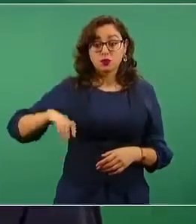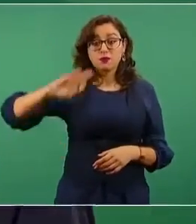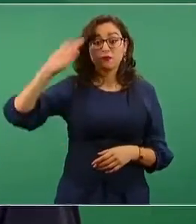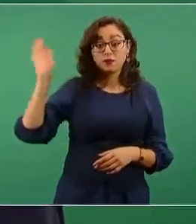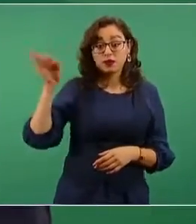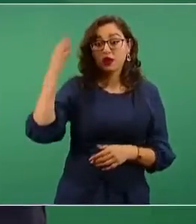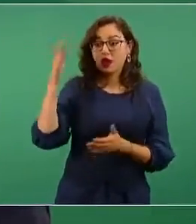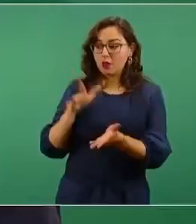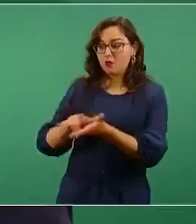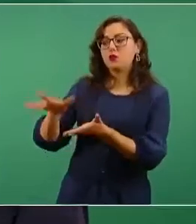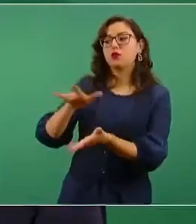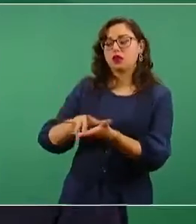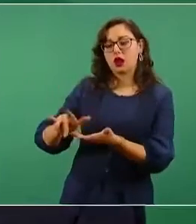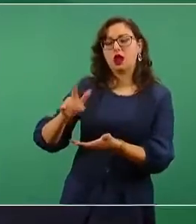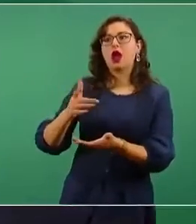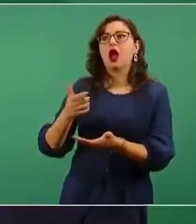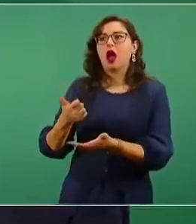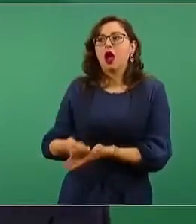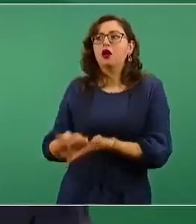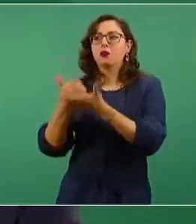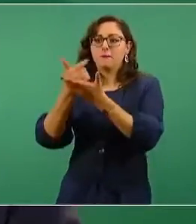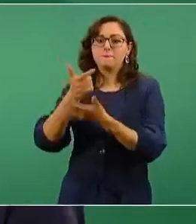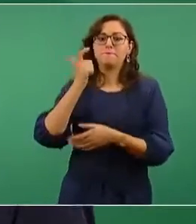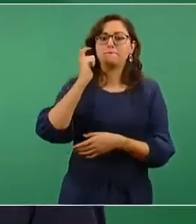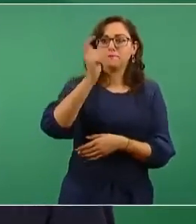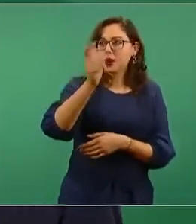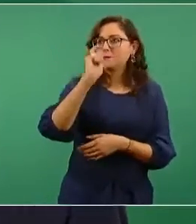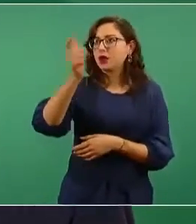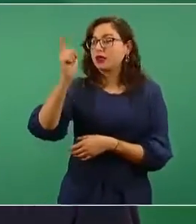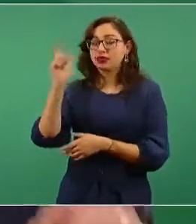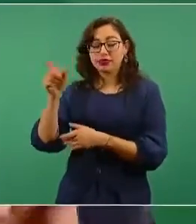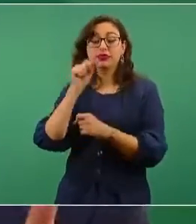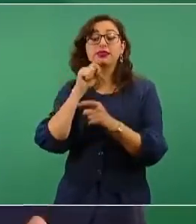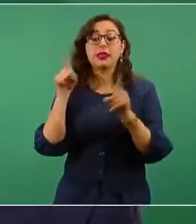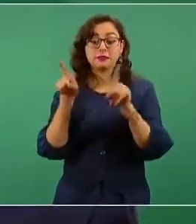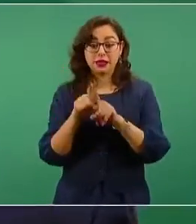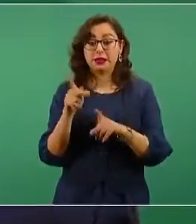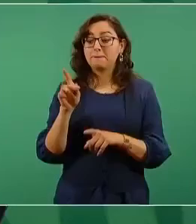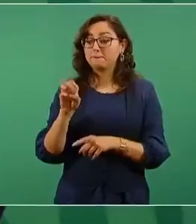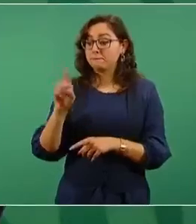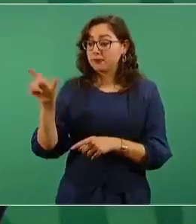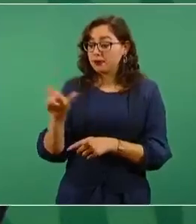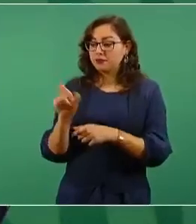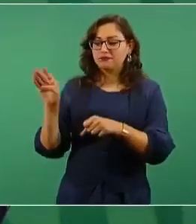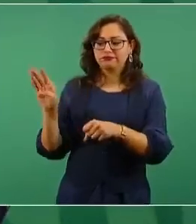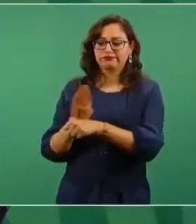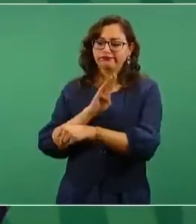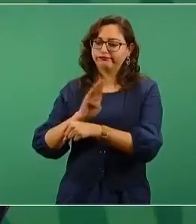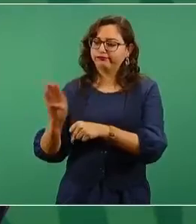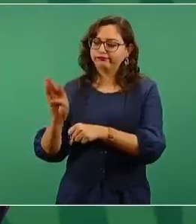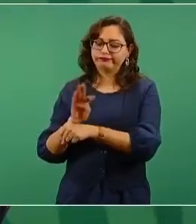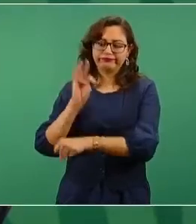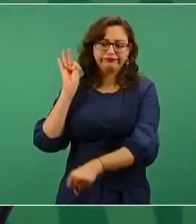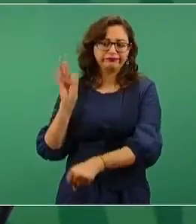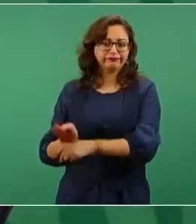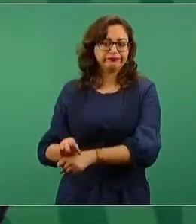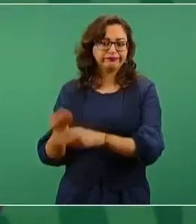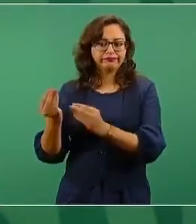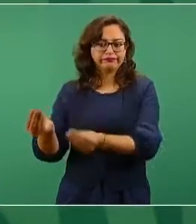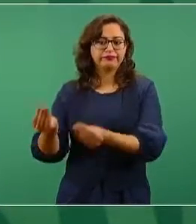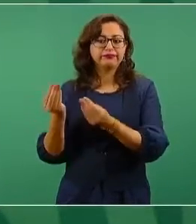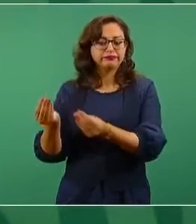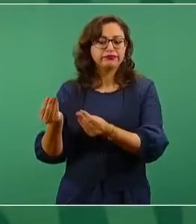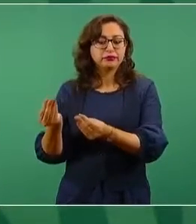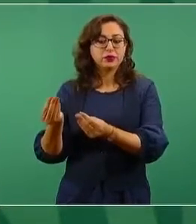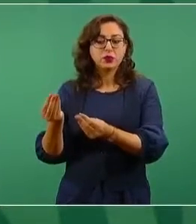estas amortizaciones, lo cual va a traer un gran beneficio no solo para Pemex, sino para la hacienda pública,